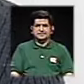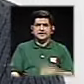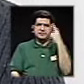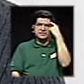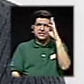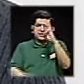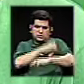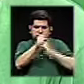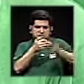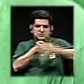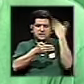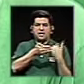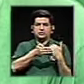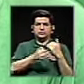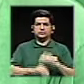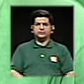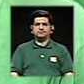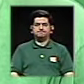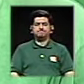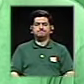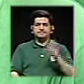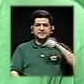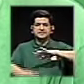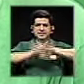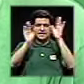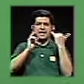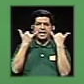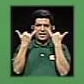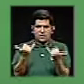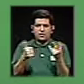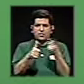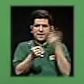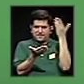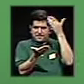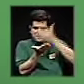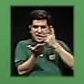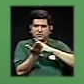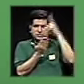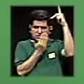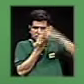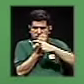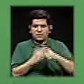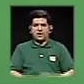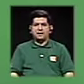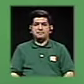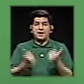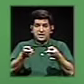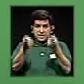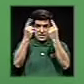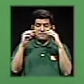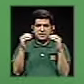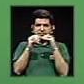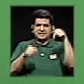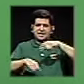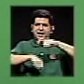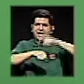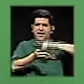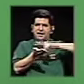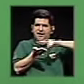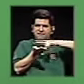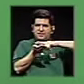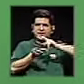6 años atrás por ejemplo claro vamos a hacer entonces de momento la primera pausa del programa y pronto continuamos con más acá en era